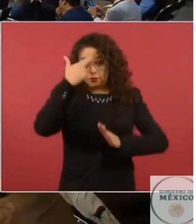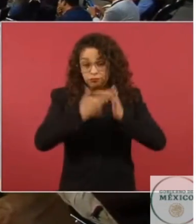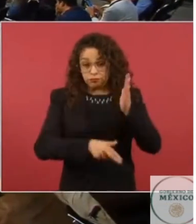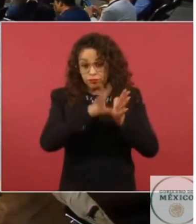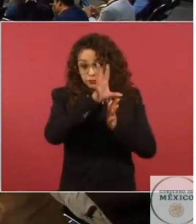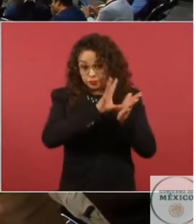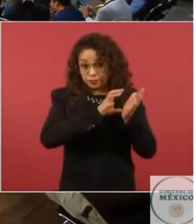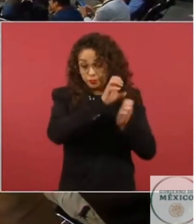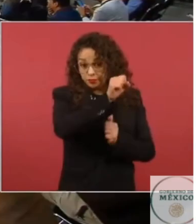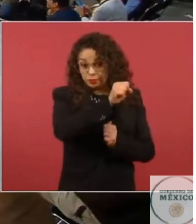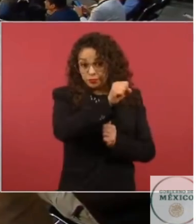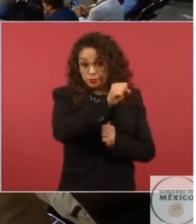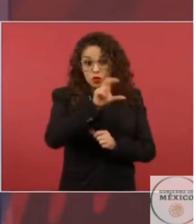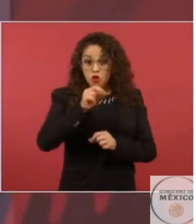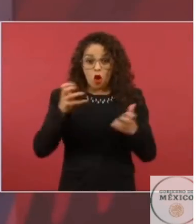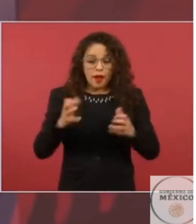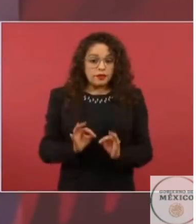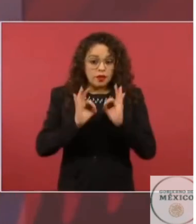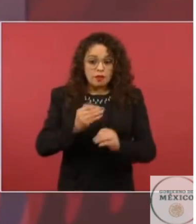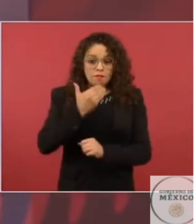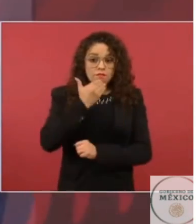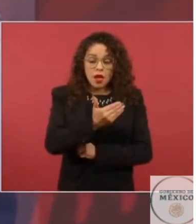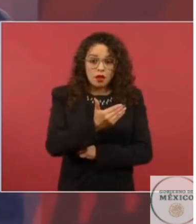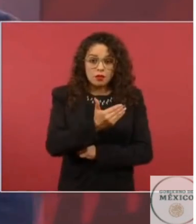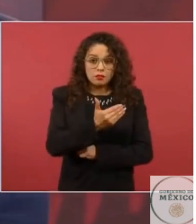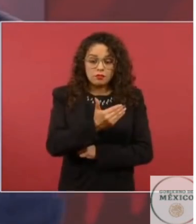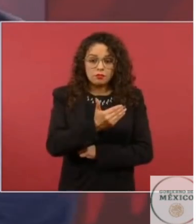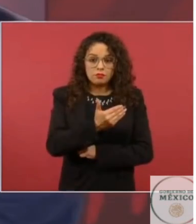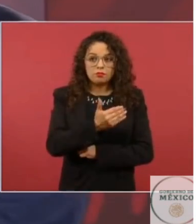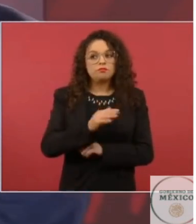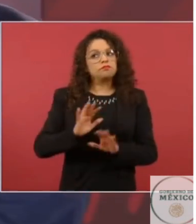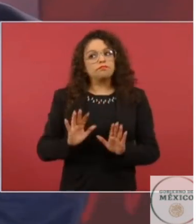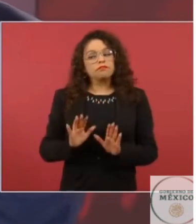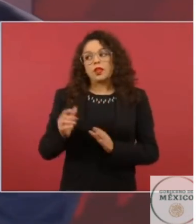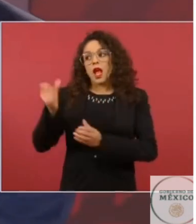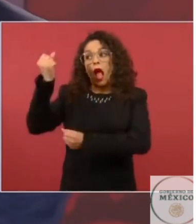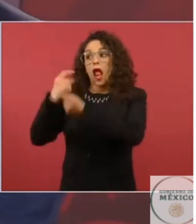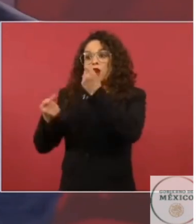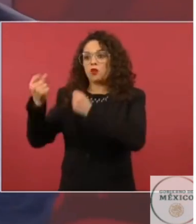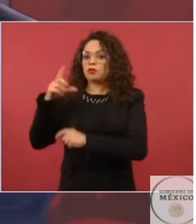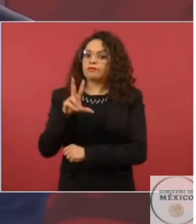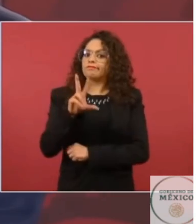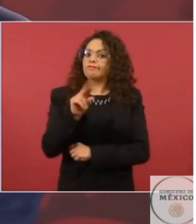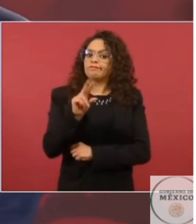mencionar? No, en algunos casos no. A lo mejor con